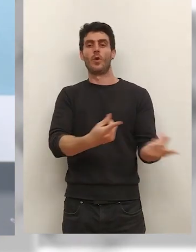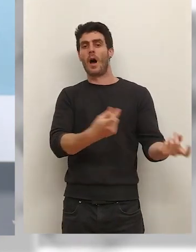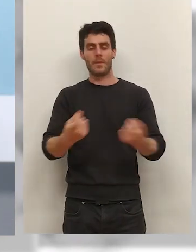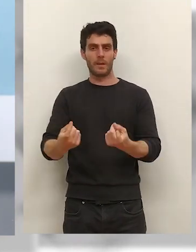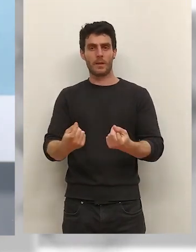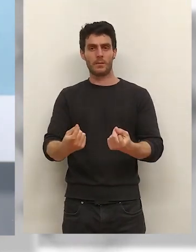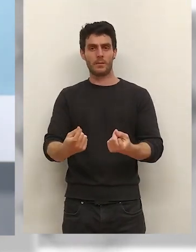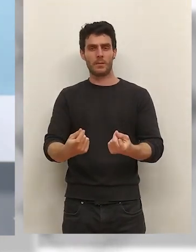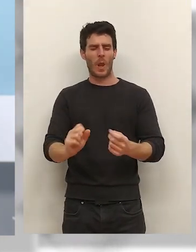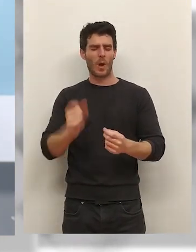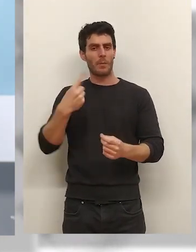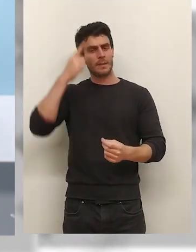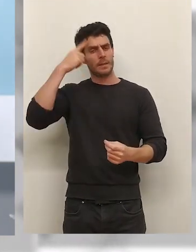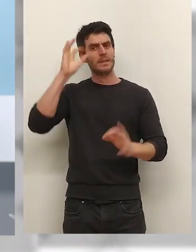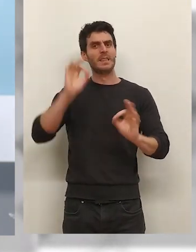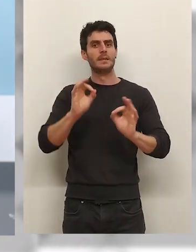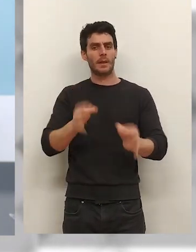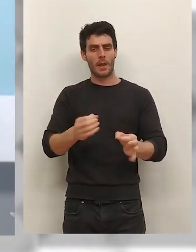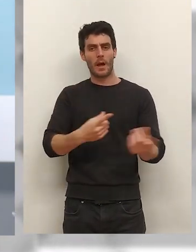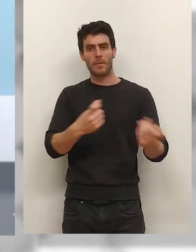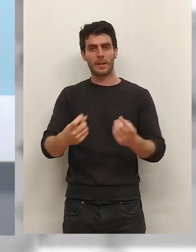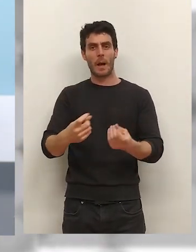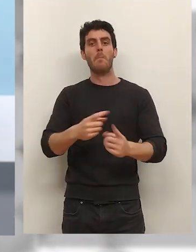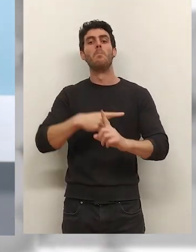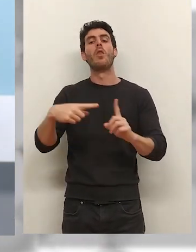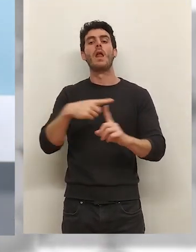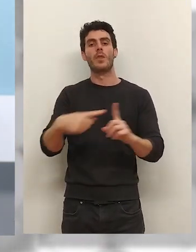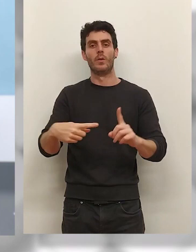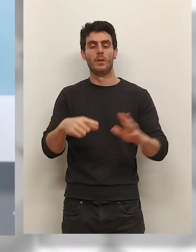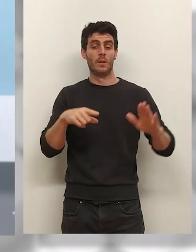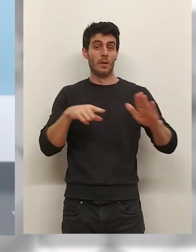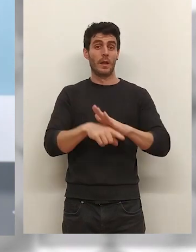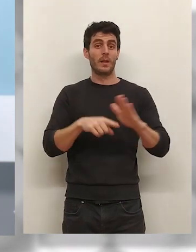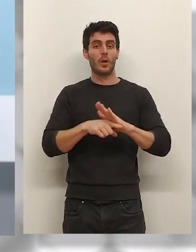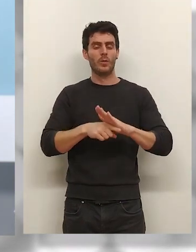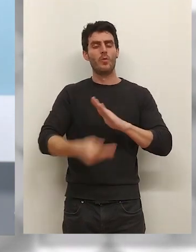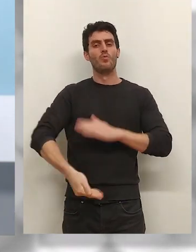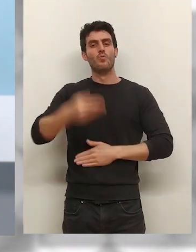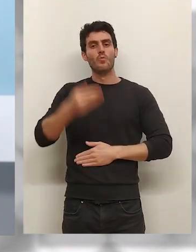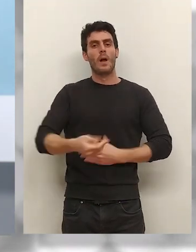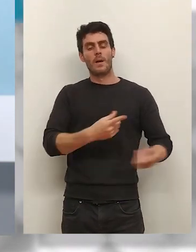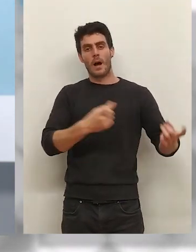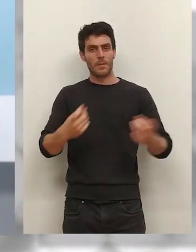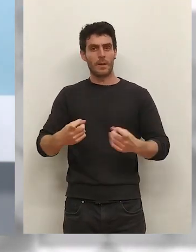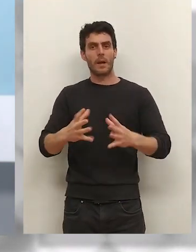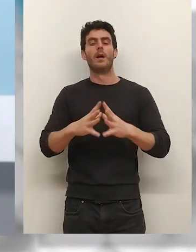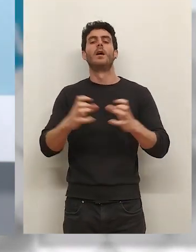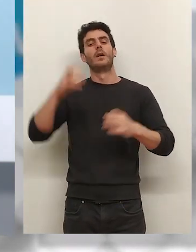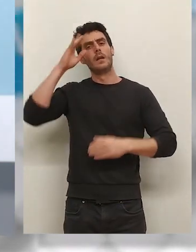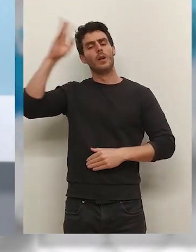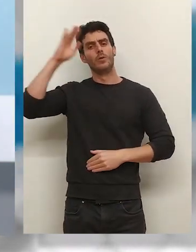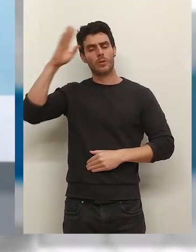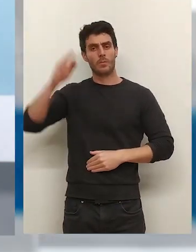Logroño necesita, como nunca, sensatez. Necesita moderación, necesita gestión y, ante todo, necesita